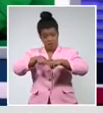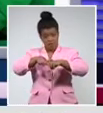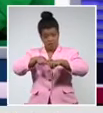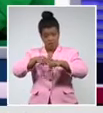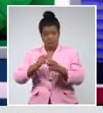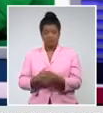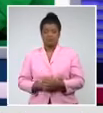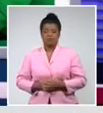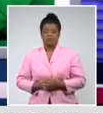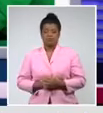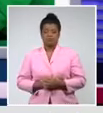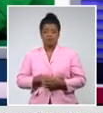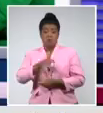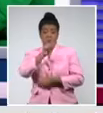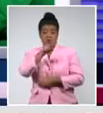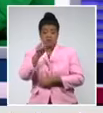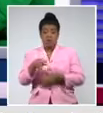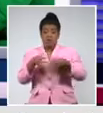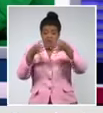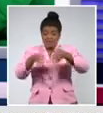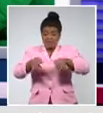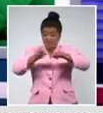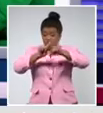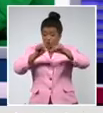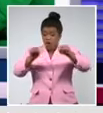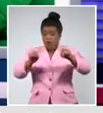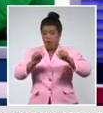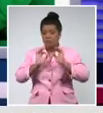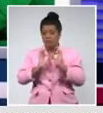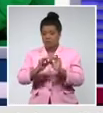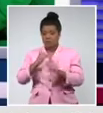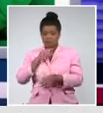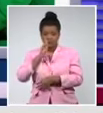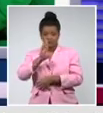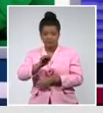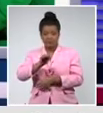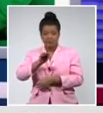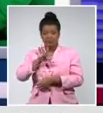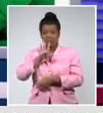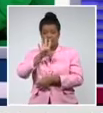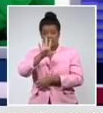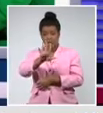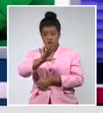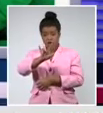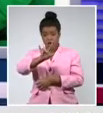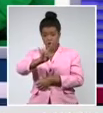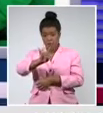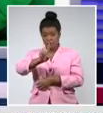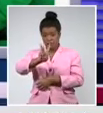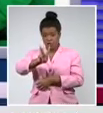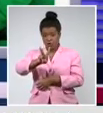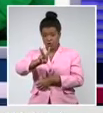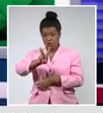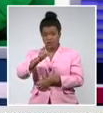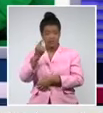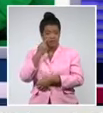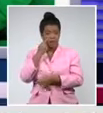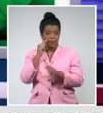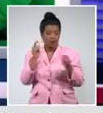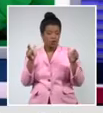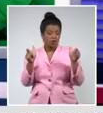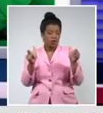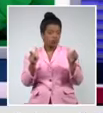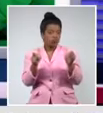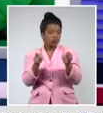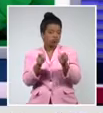casos autóctonos, como dijimos, 592, cifra inferior a los últimos